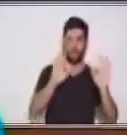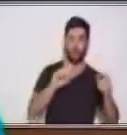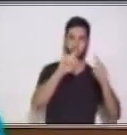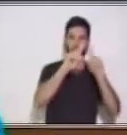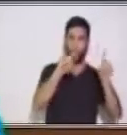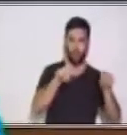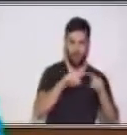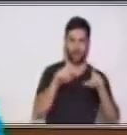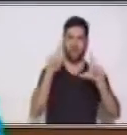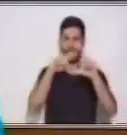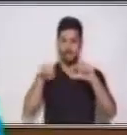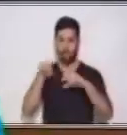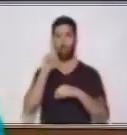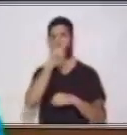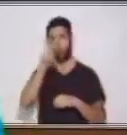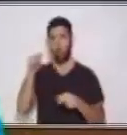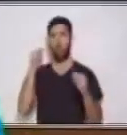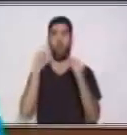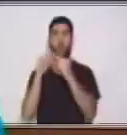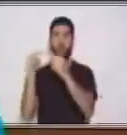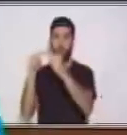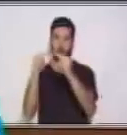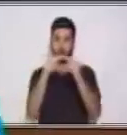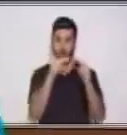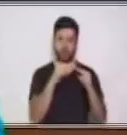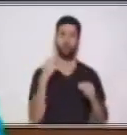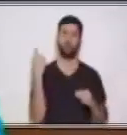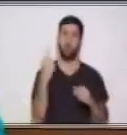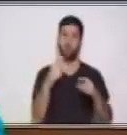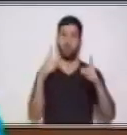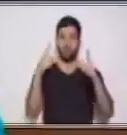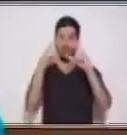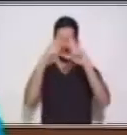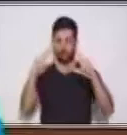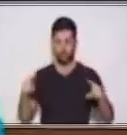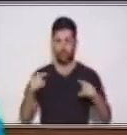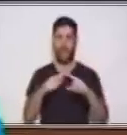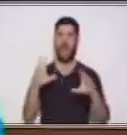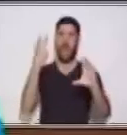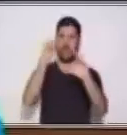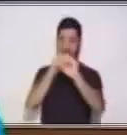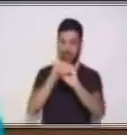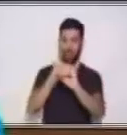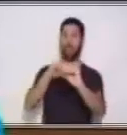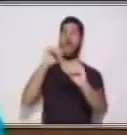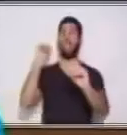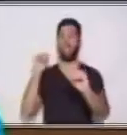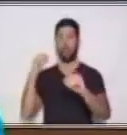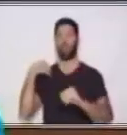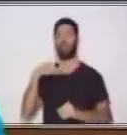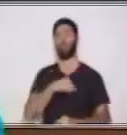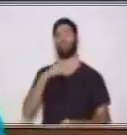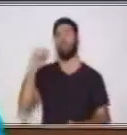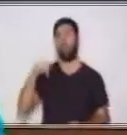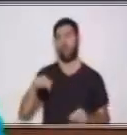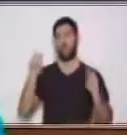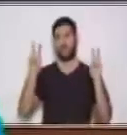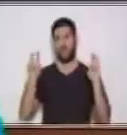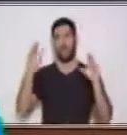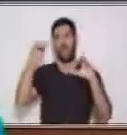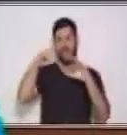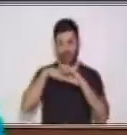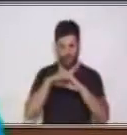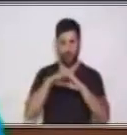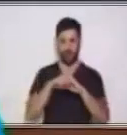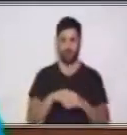a tener que conocer los ángulos internos, externos, pero hoy trabajaremos los internos de un triángulo, de